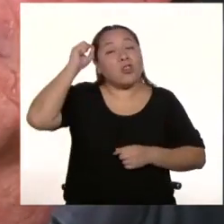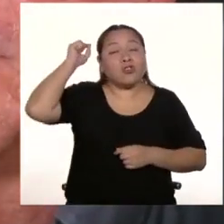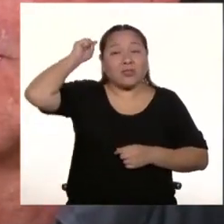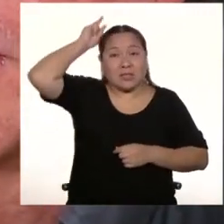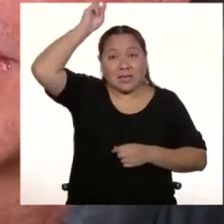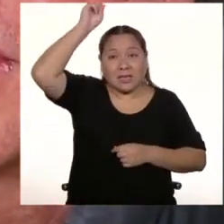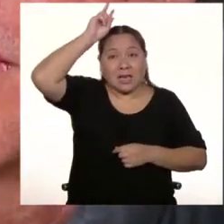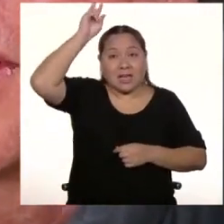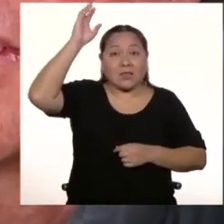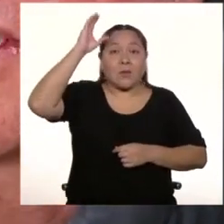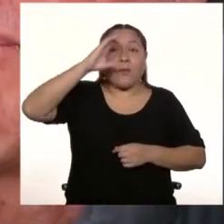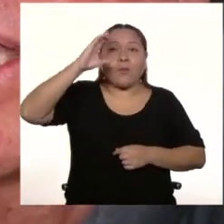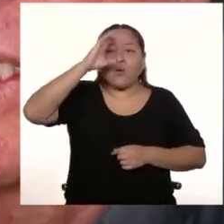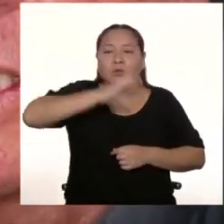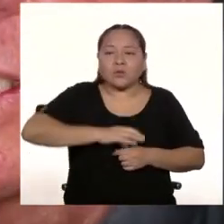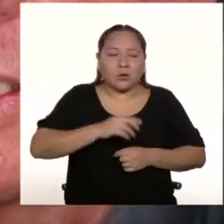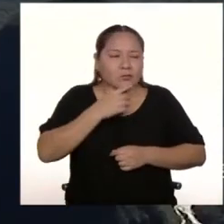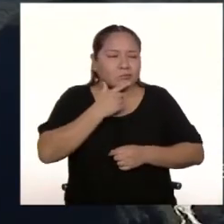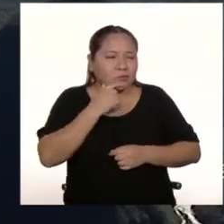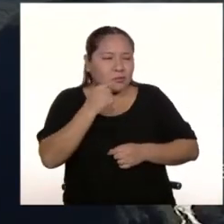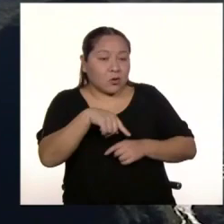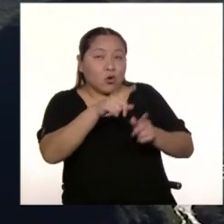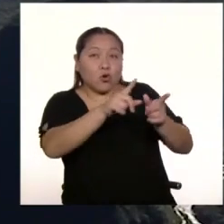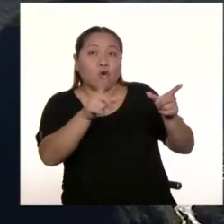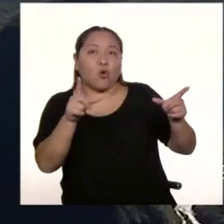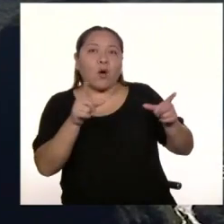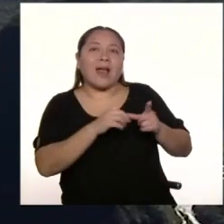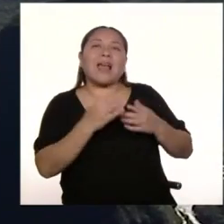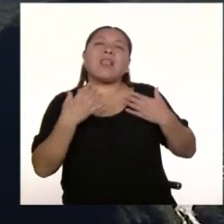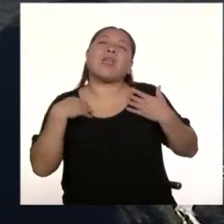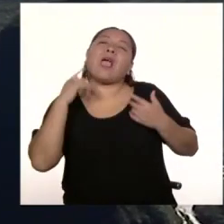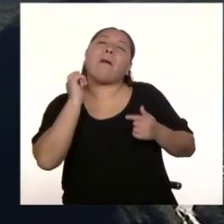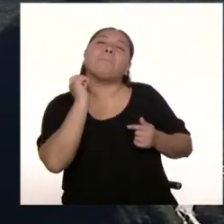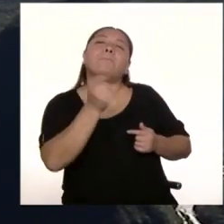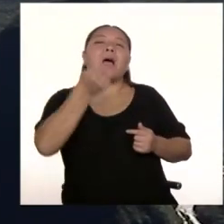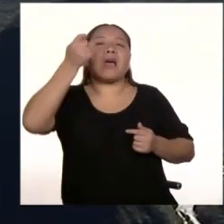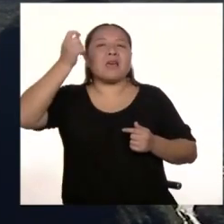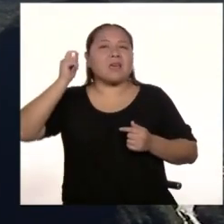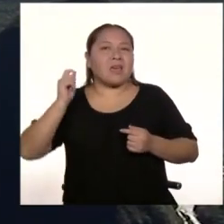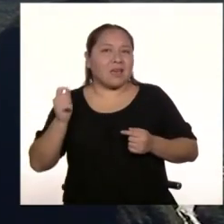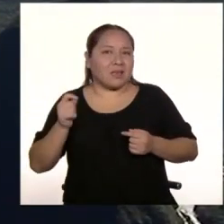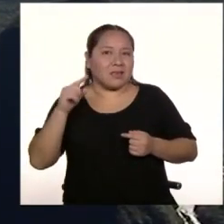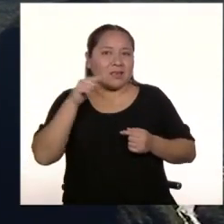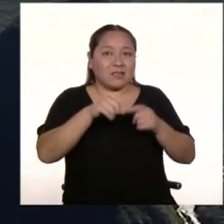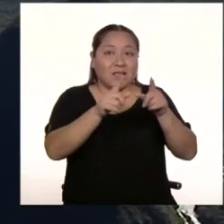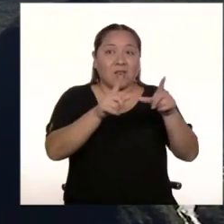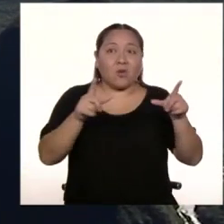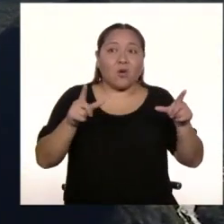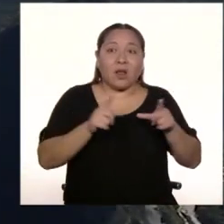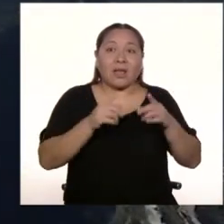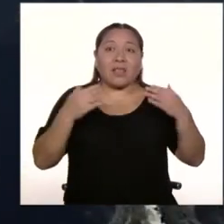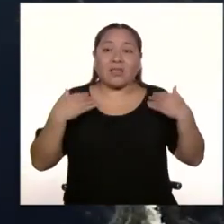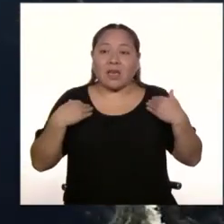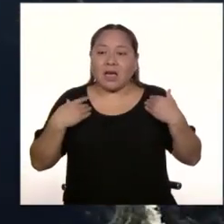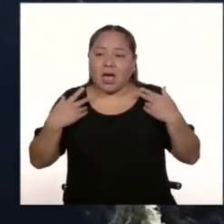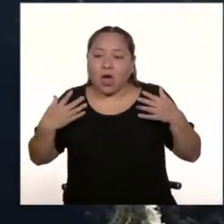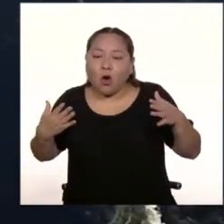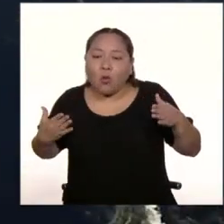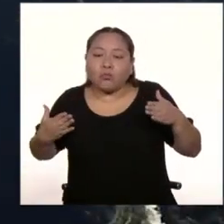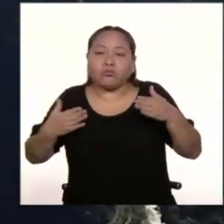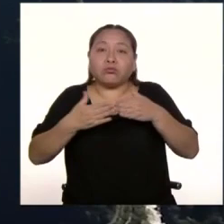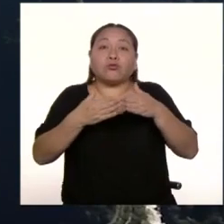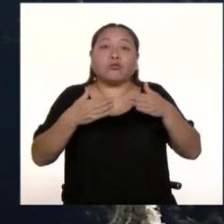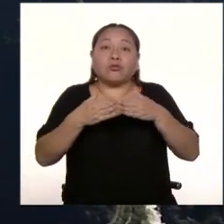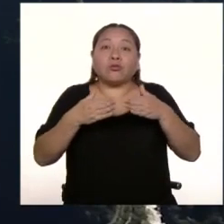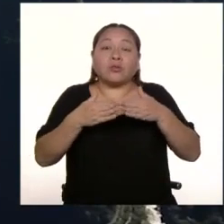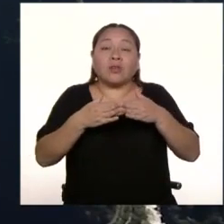buscan emplazamientos que tengan una cierta magia, un lugar donde se encuentren normalmente 2 o más ríos, lo que se conoce como